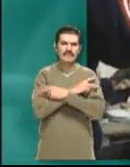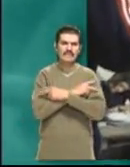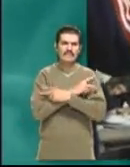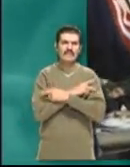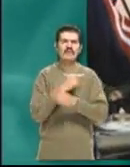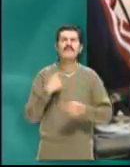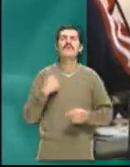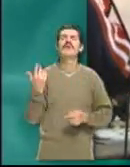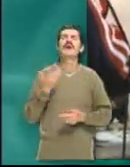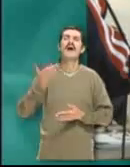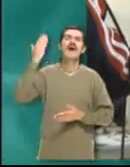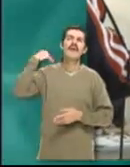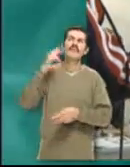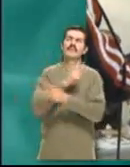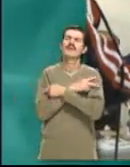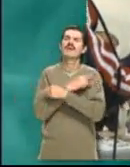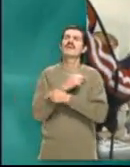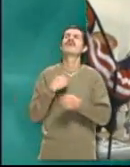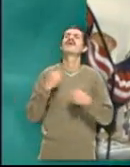vacaciones.